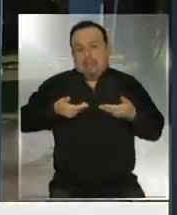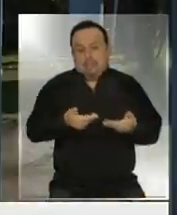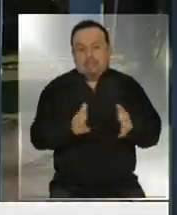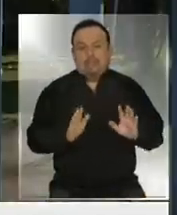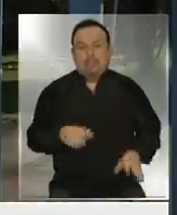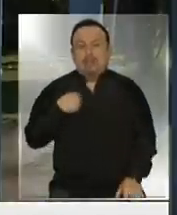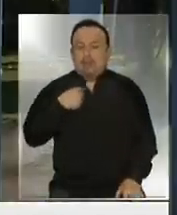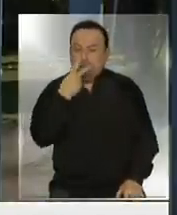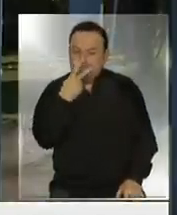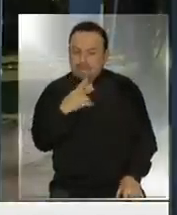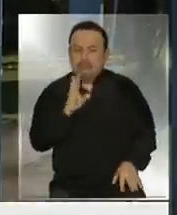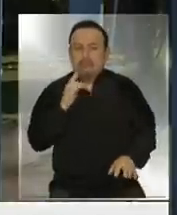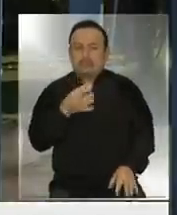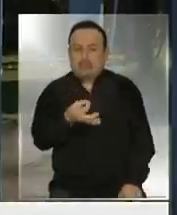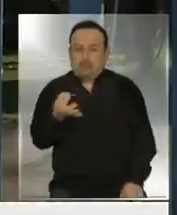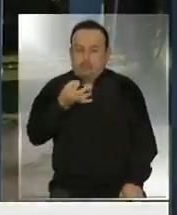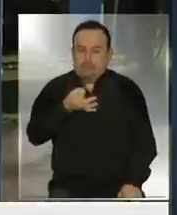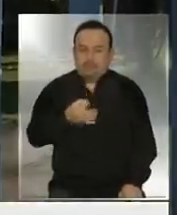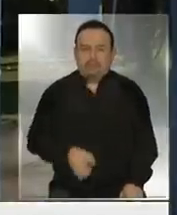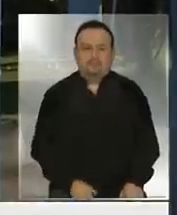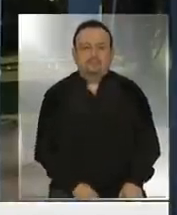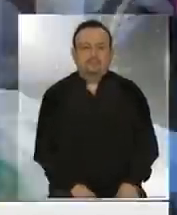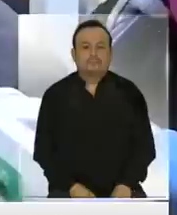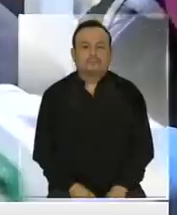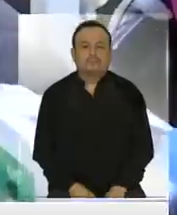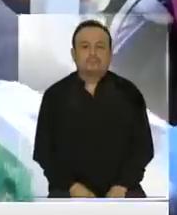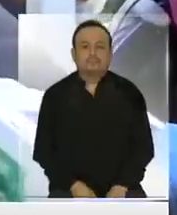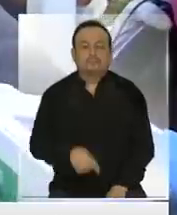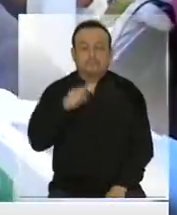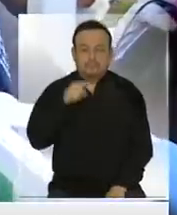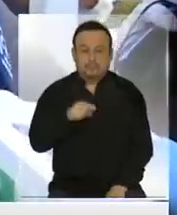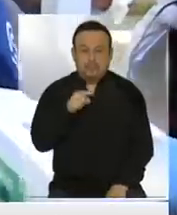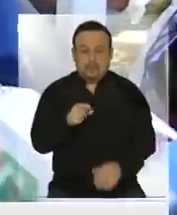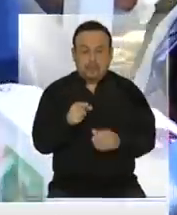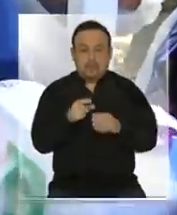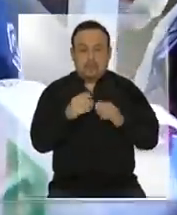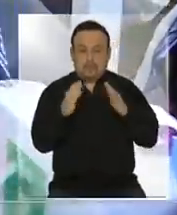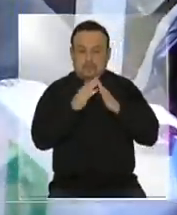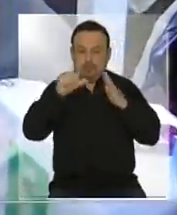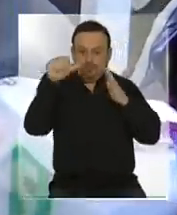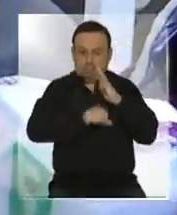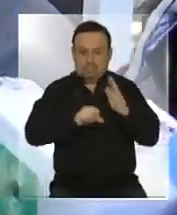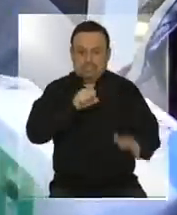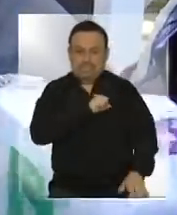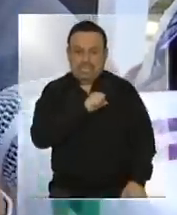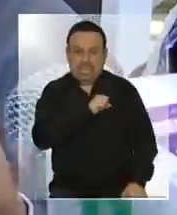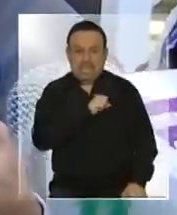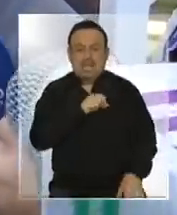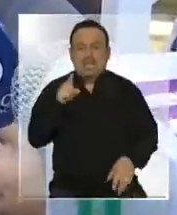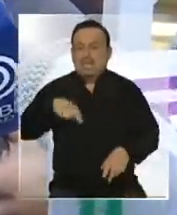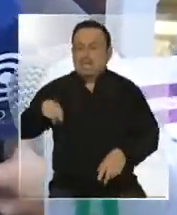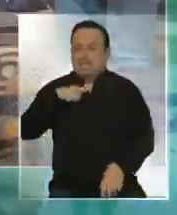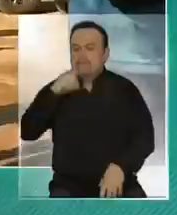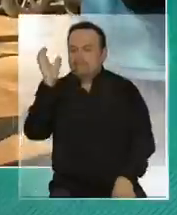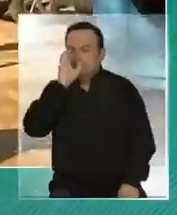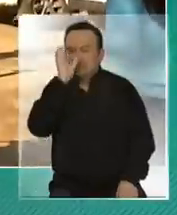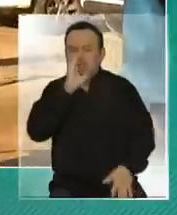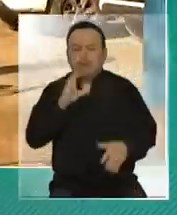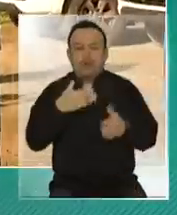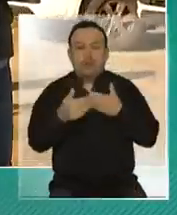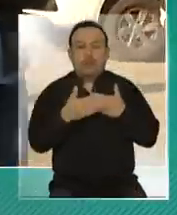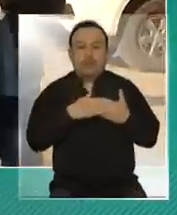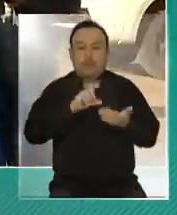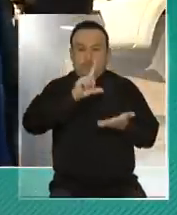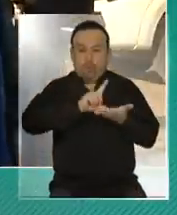los invito escuchar esas declaraciones cómo se está en cuarentena santiago ellos buscaron un lugar de la